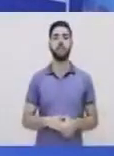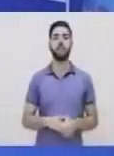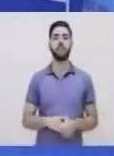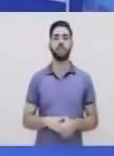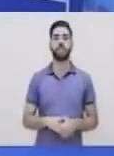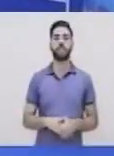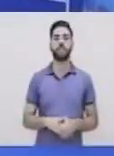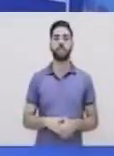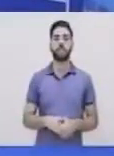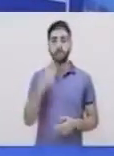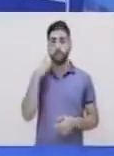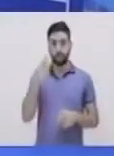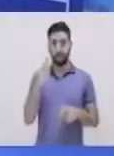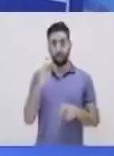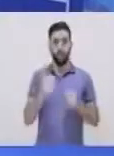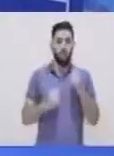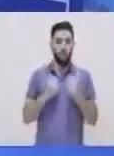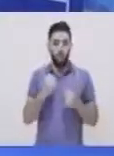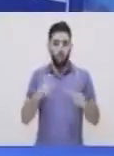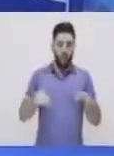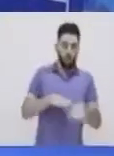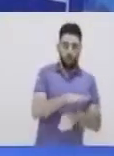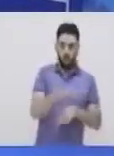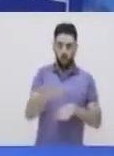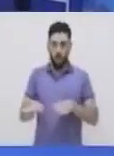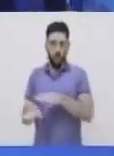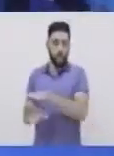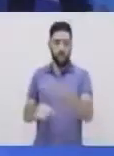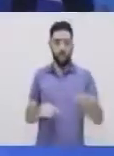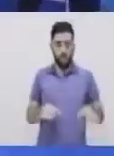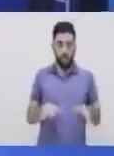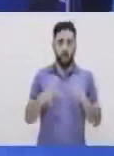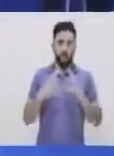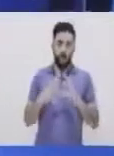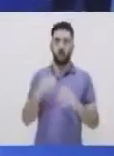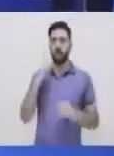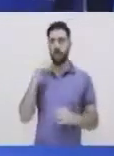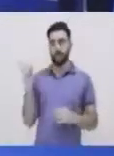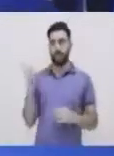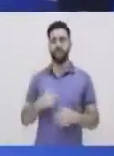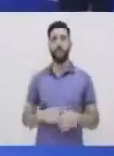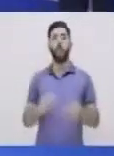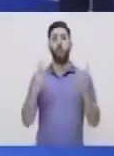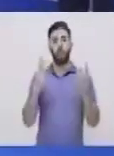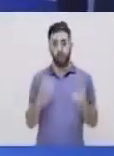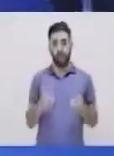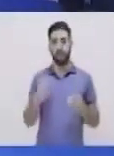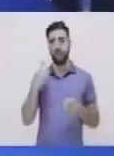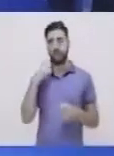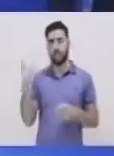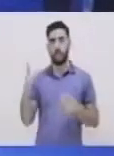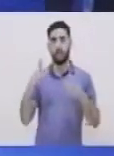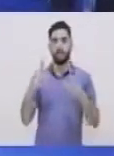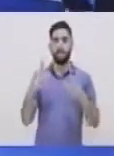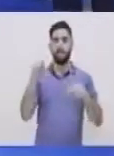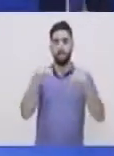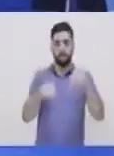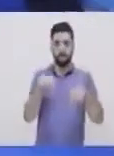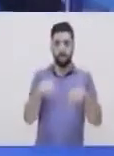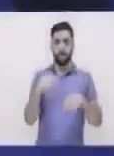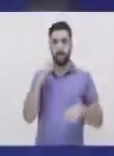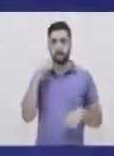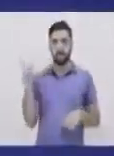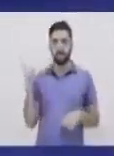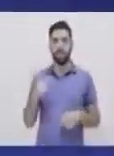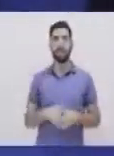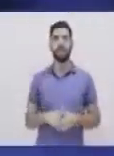Hago conducción, hago finta y salgo por el otro lado. De regreso con la pierna contraria.